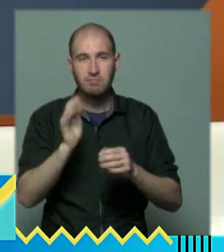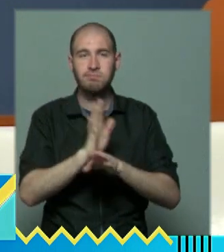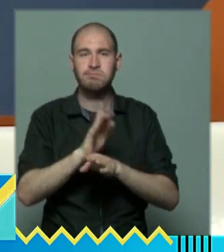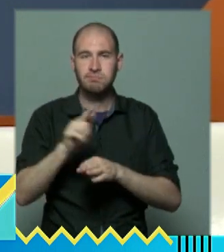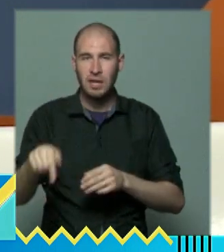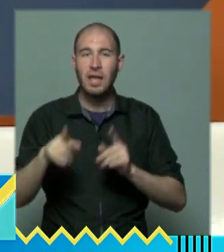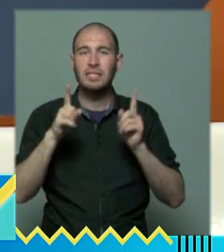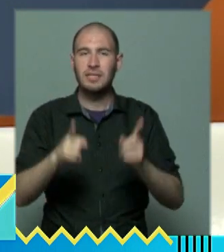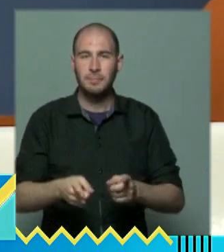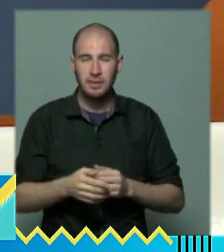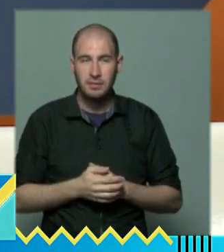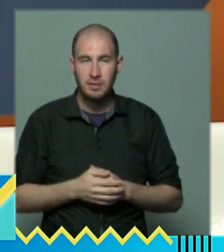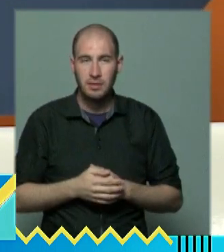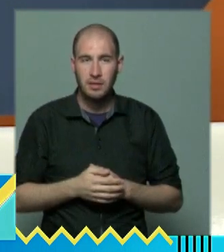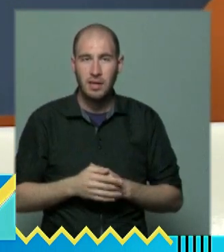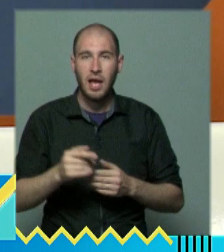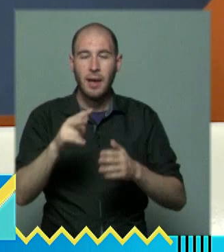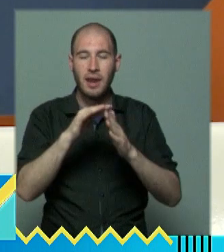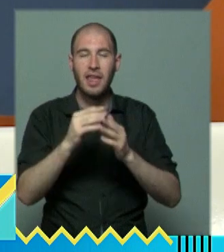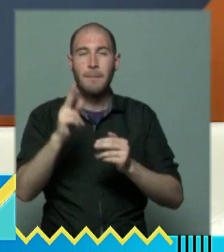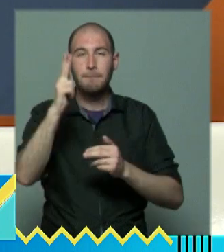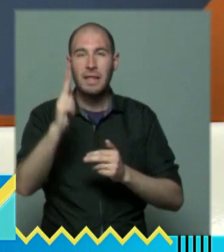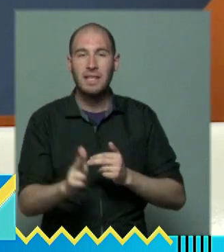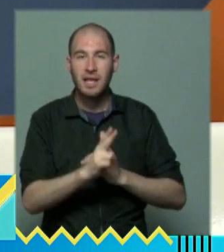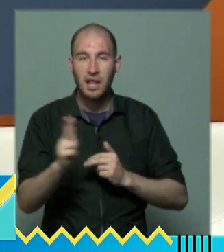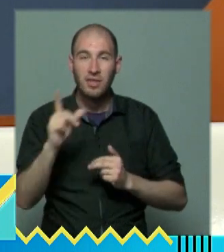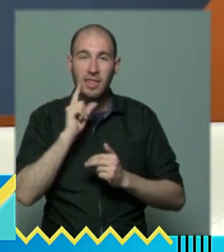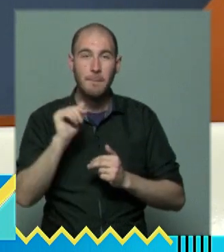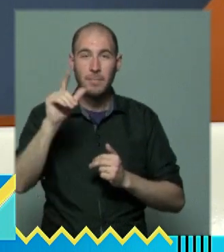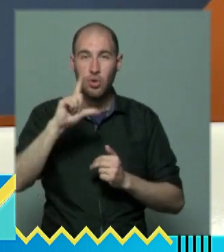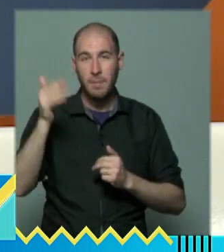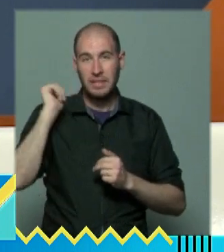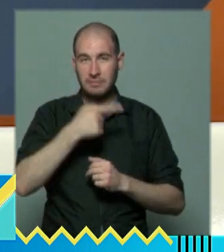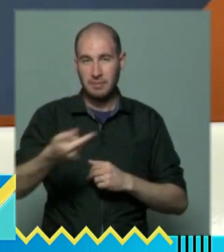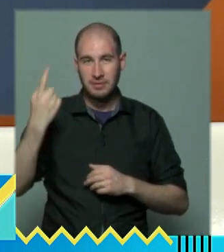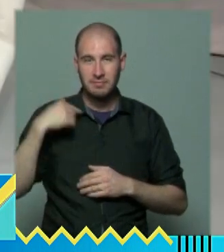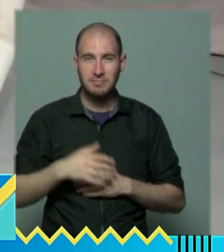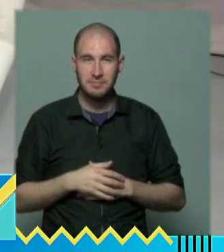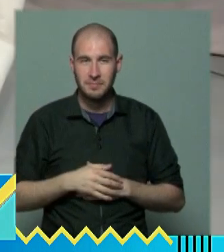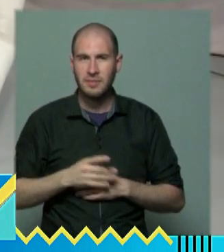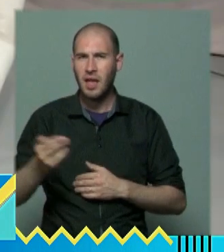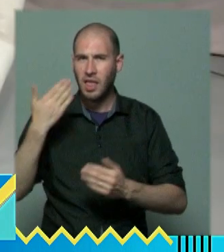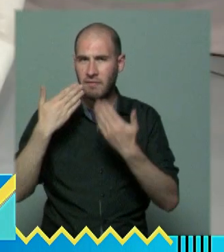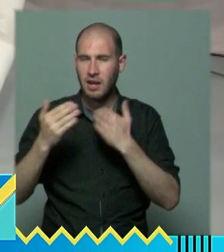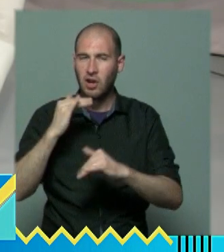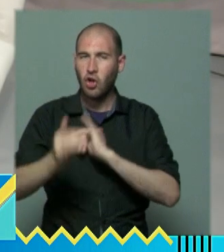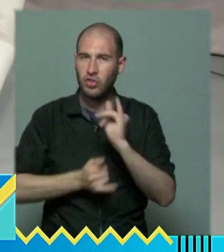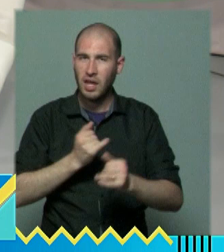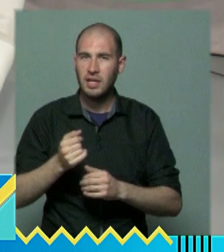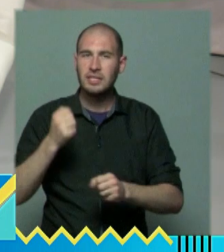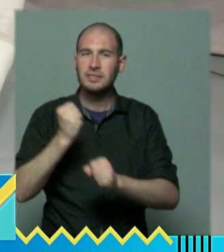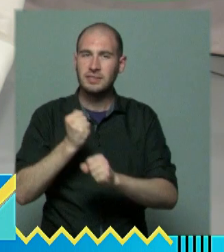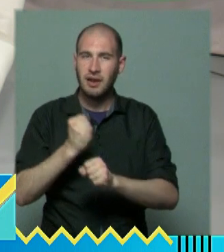sentido y también tiene que ver con el que se leyó en Vaticano el lunes y martes la semana pasada. Recién mencionabas la importancia del